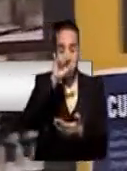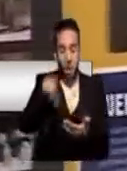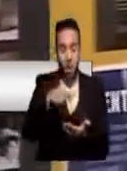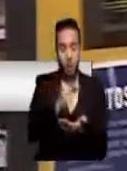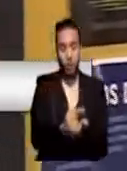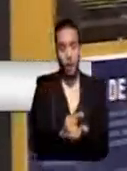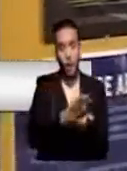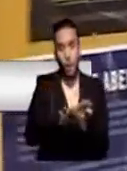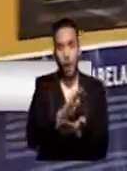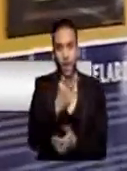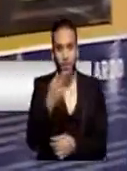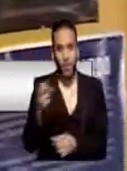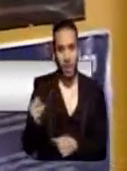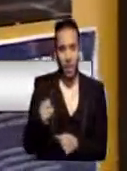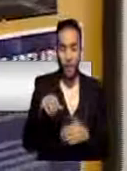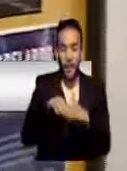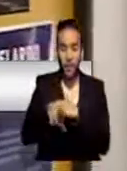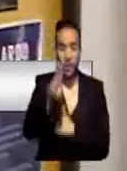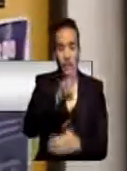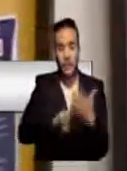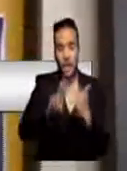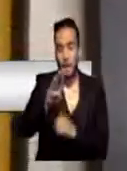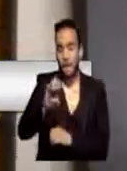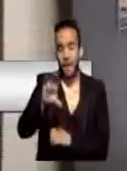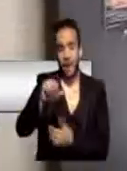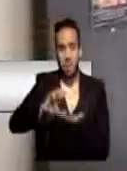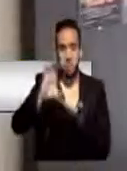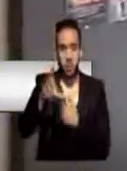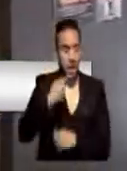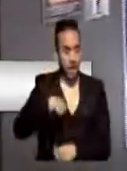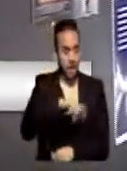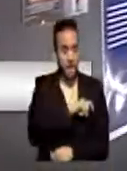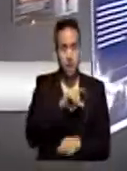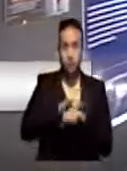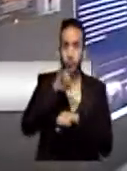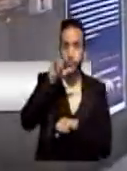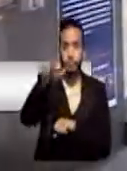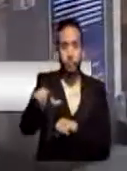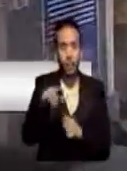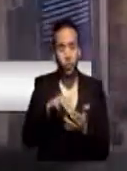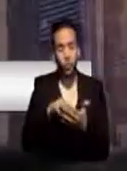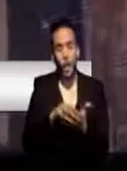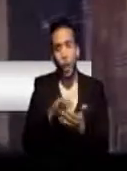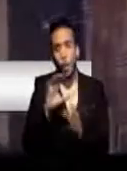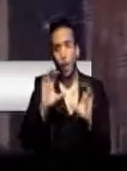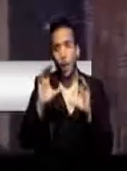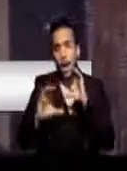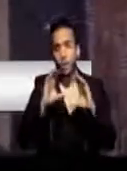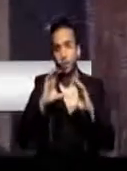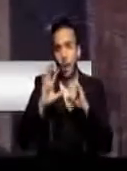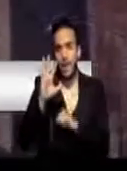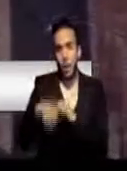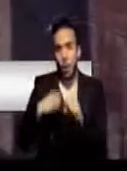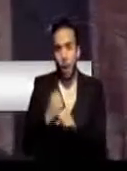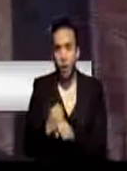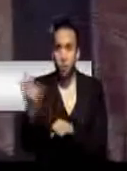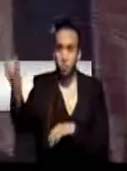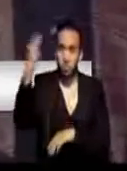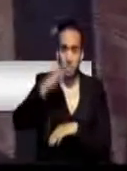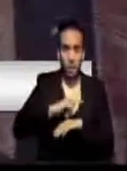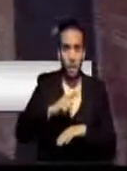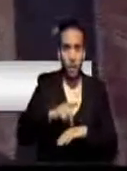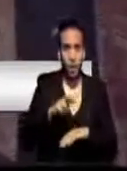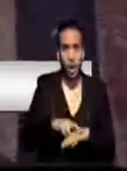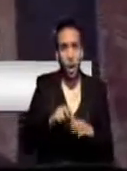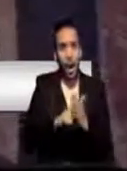Al entrar a la universidad, le dan una beca para España, donde estudia comunicaciones por 5 años, y al regresar a la isla, el Canal